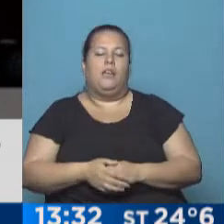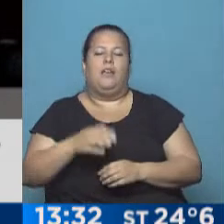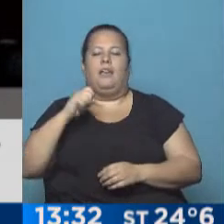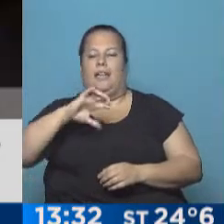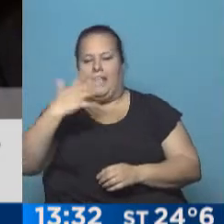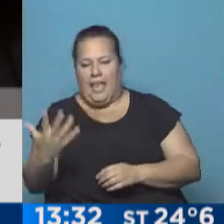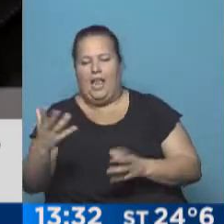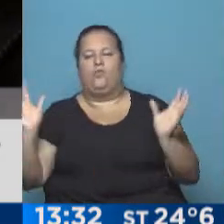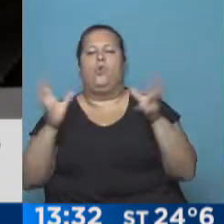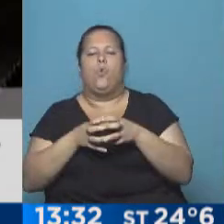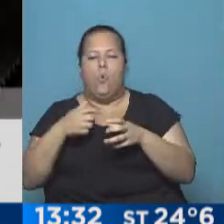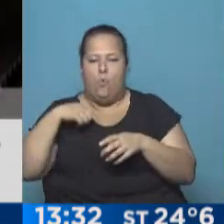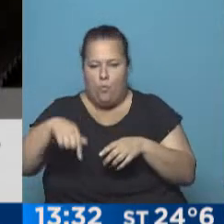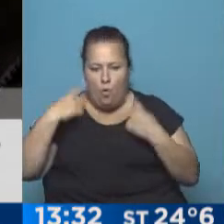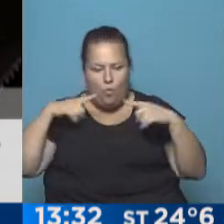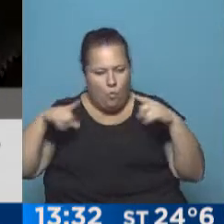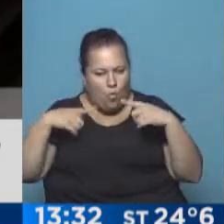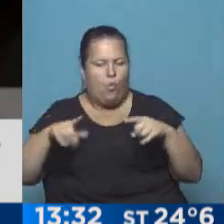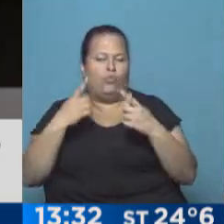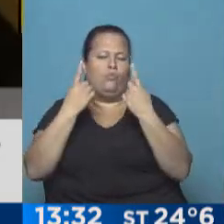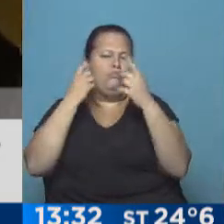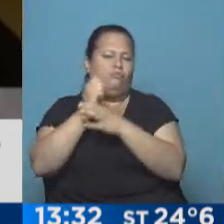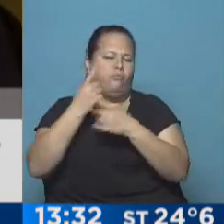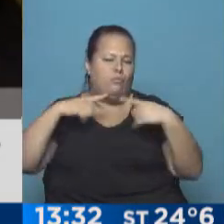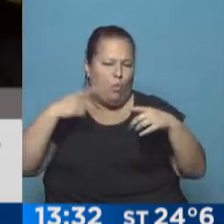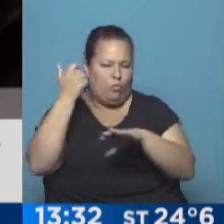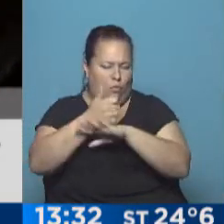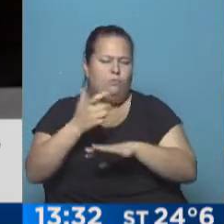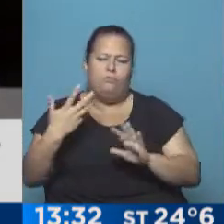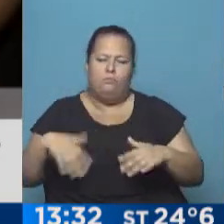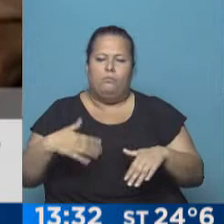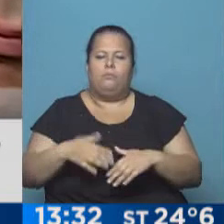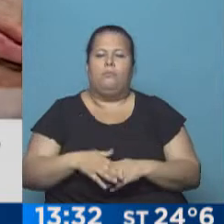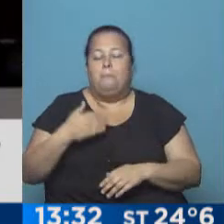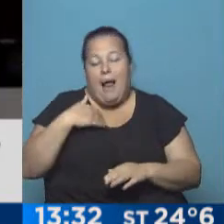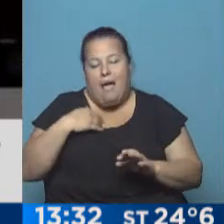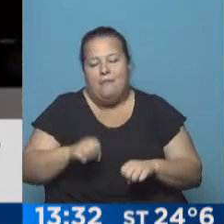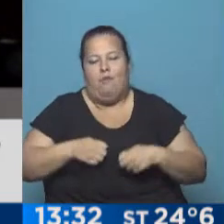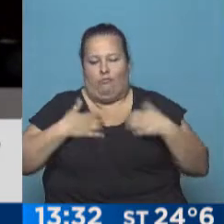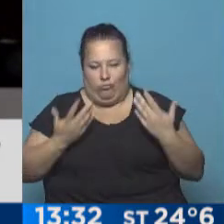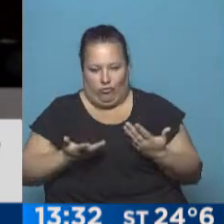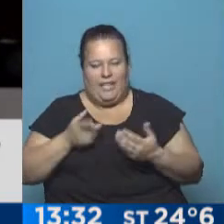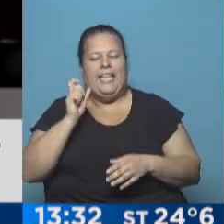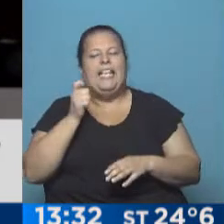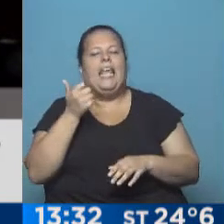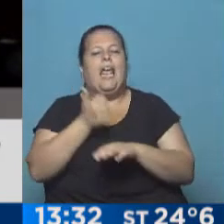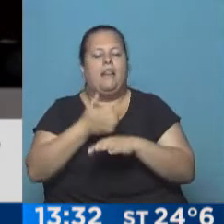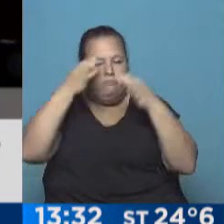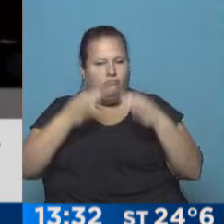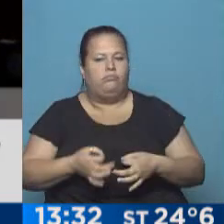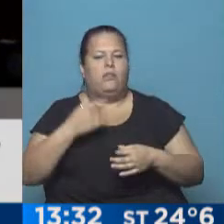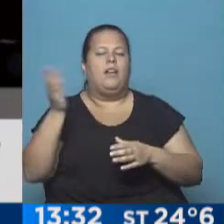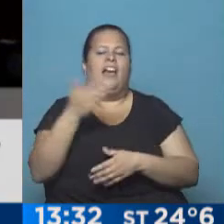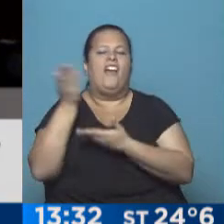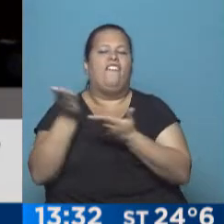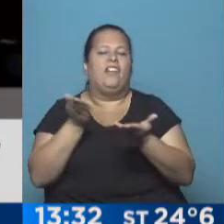Quinteto, la banda que nos acompaña, la orquestita, un montón de músicos ahí en escena, va a estar para mí emotivo. ¿Quiénes van a estar formalmente? ¿Cuáles son todos